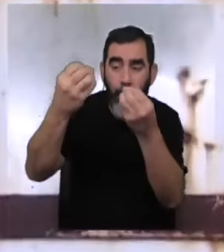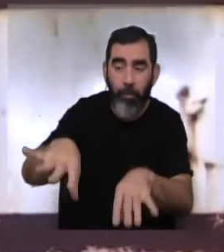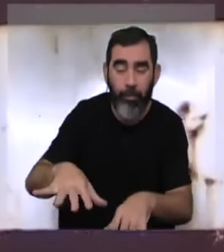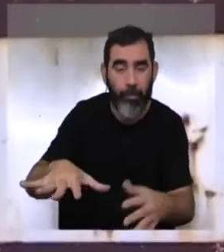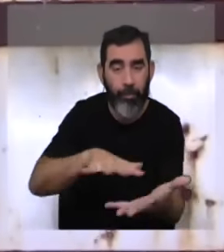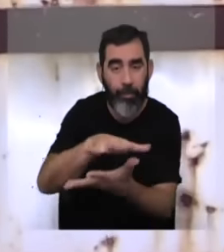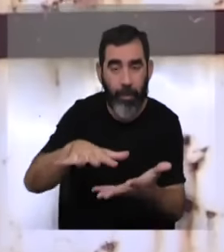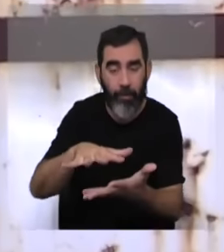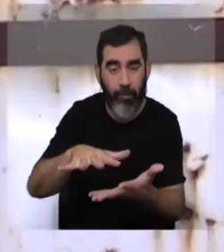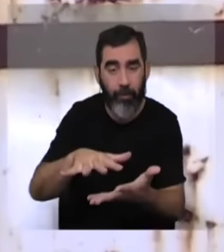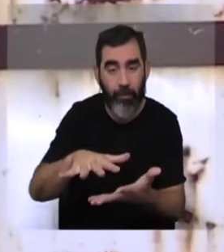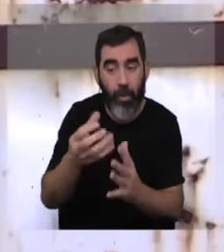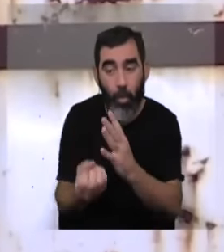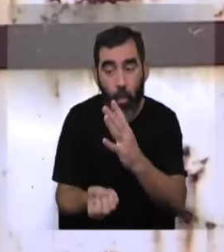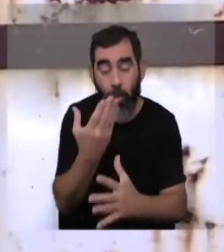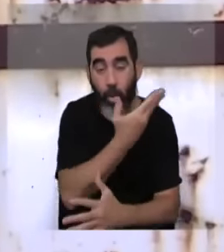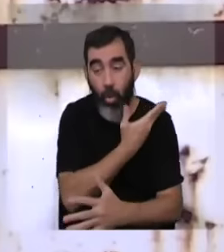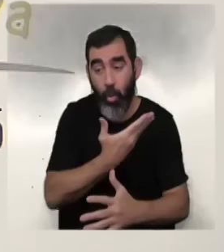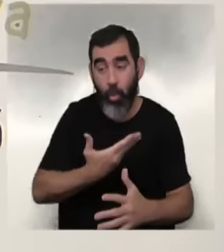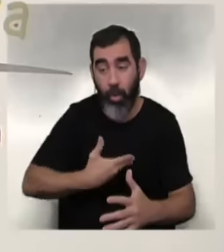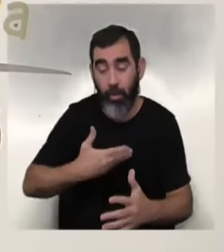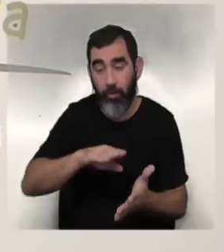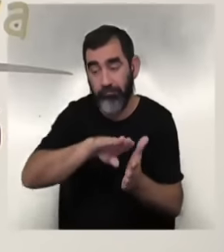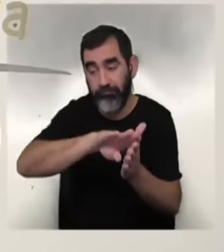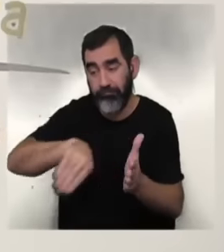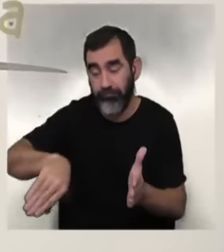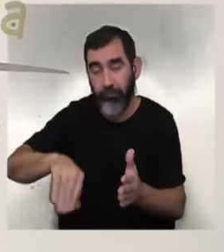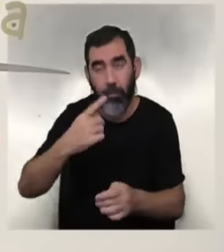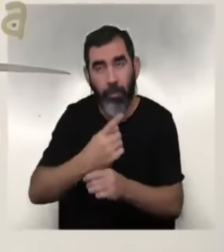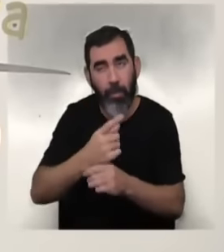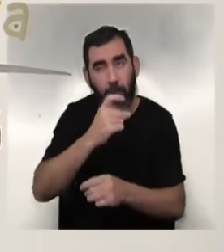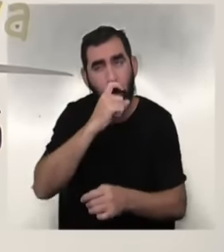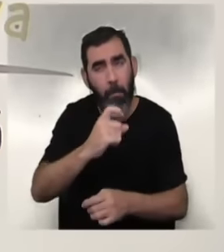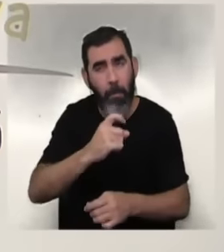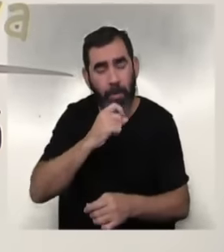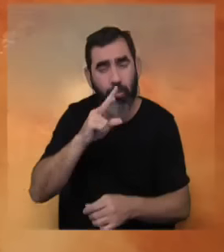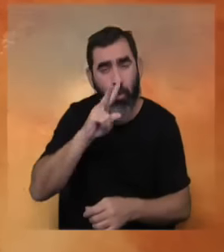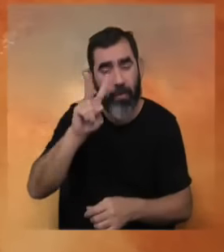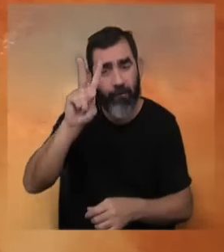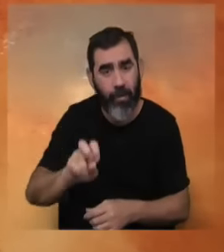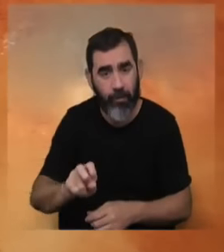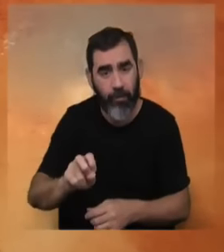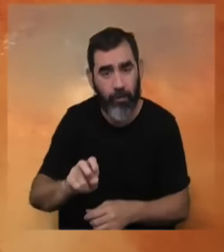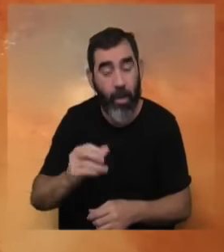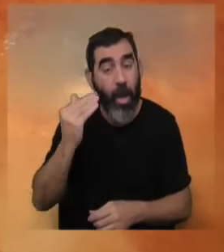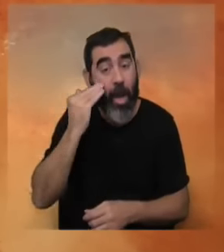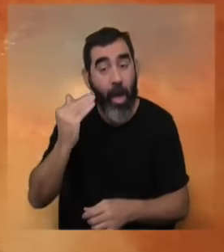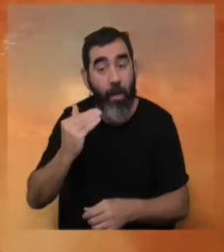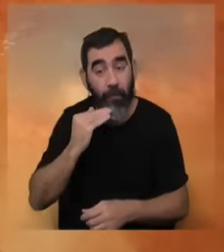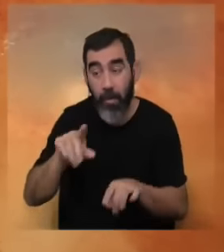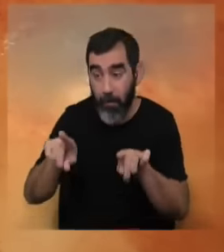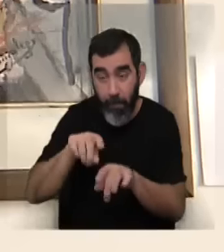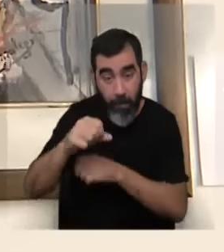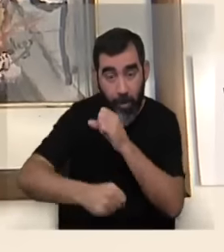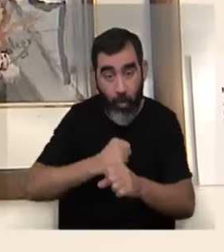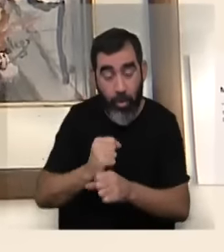perdió el nuevo gobierno se inició el primero de marzo del 20 y en abril del 20